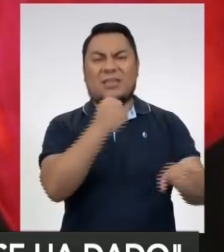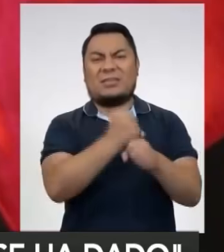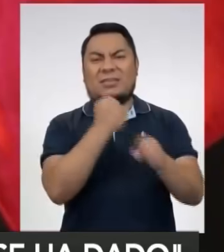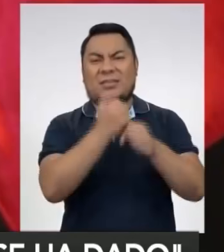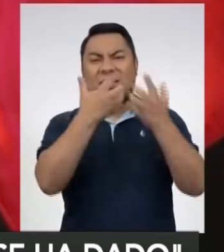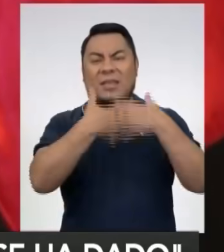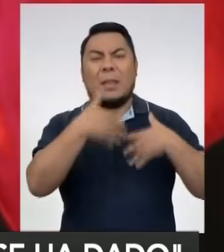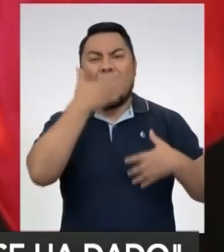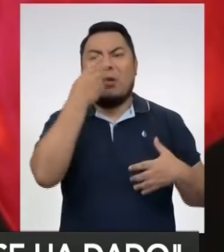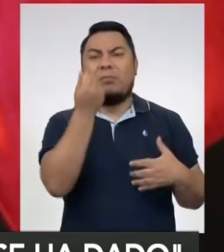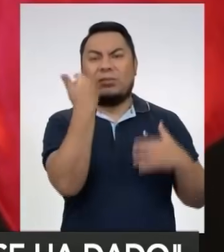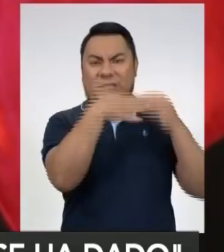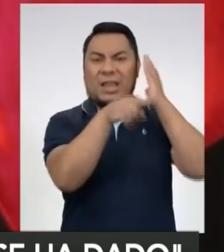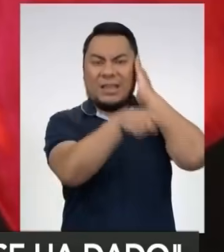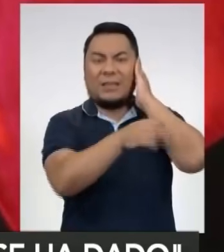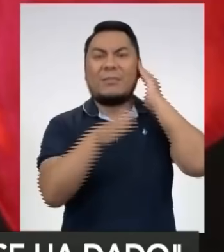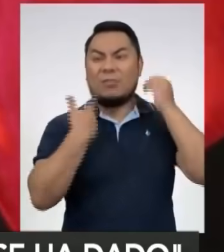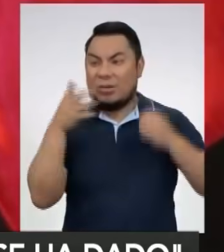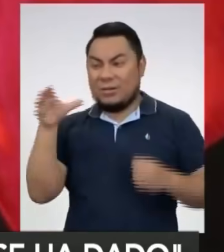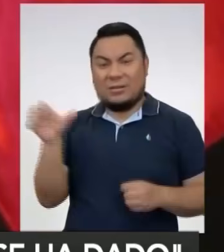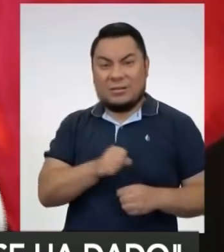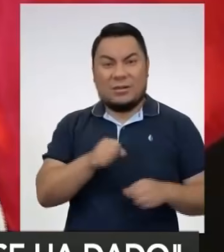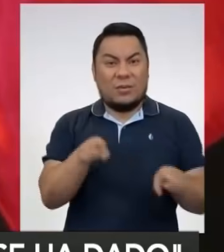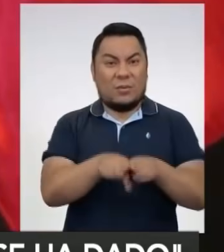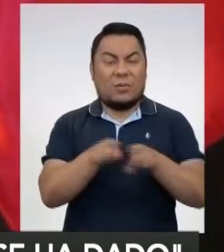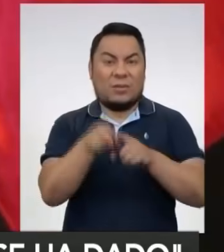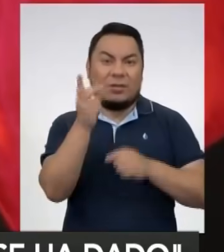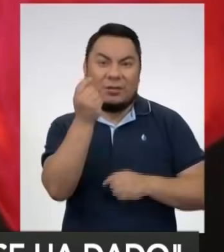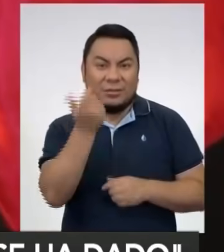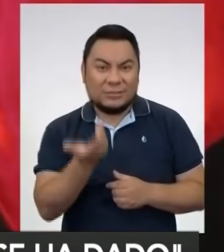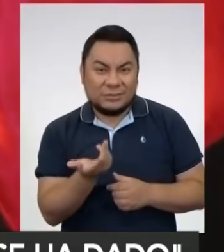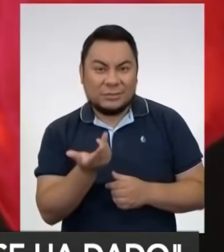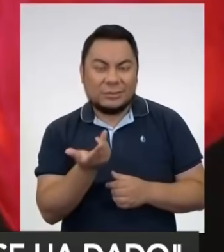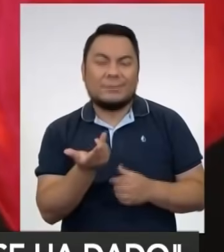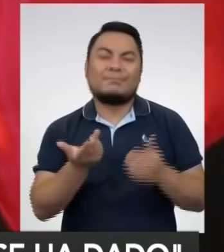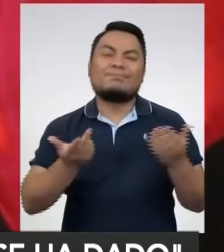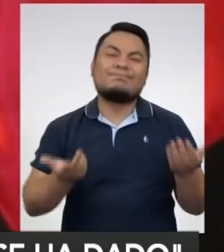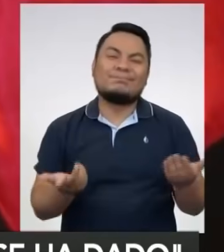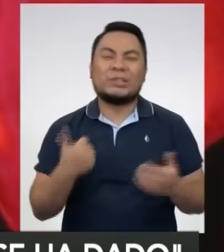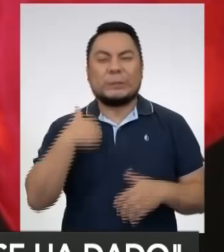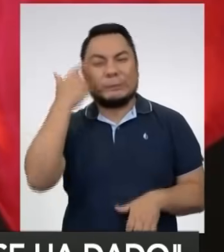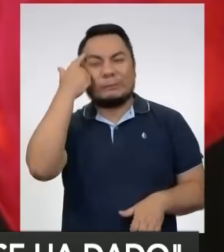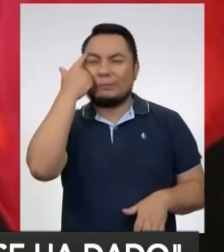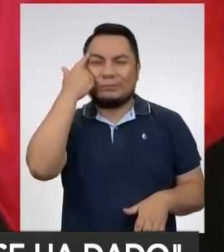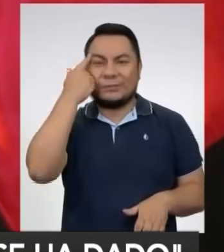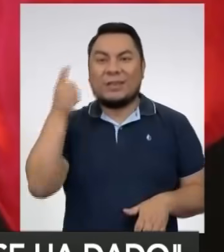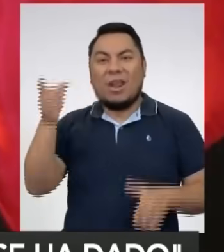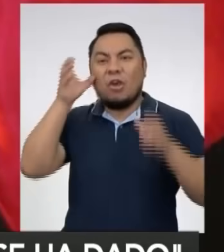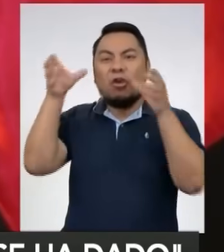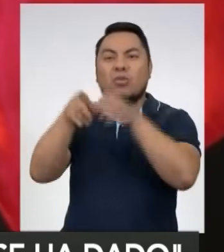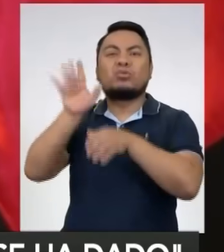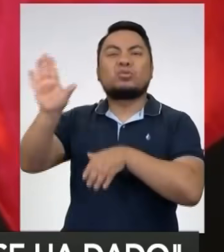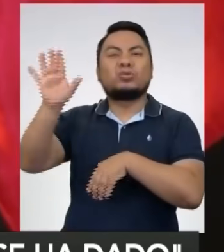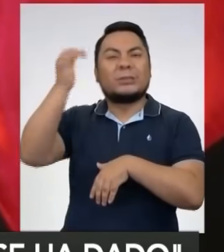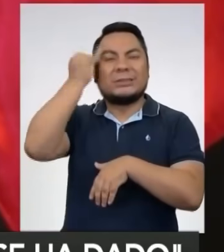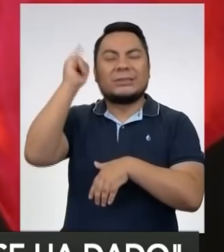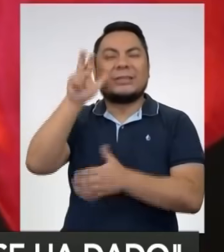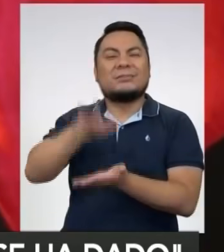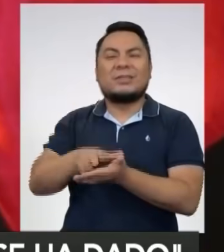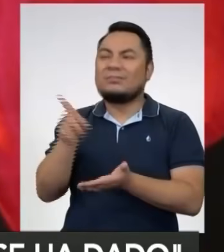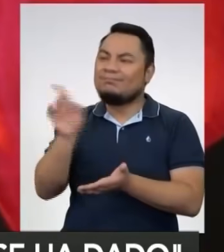los mejores sueldos, pueden retirar la misma cantidad que 3 millones, ¿no? Generando una distorsión que